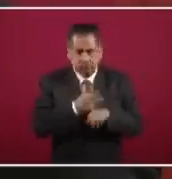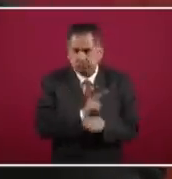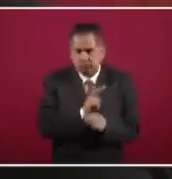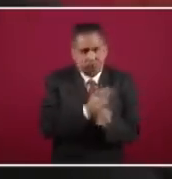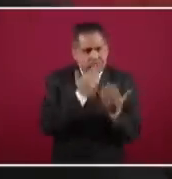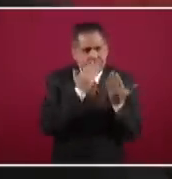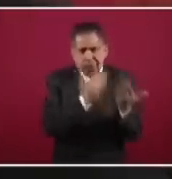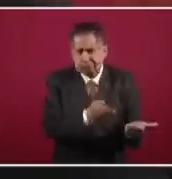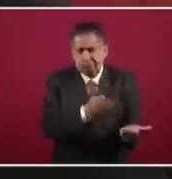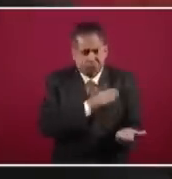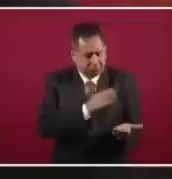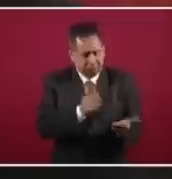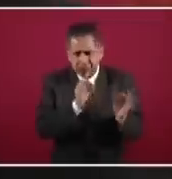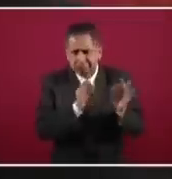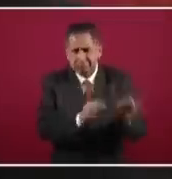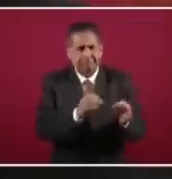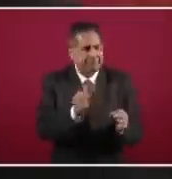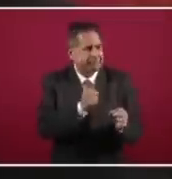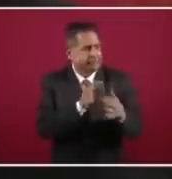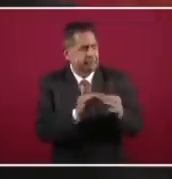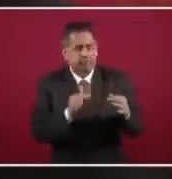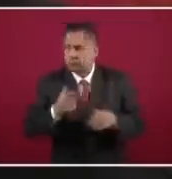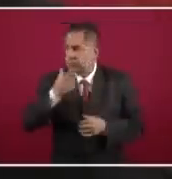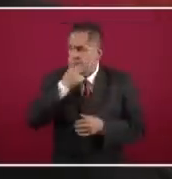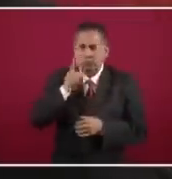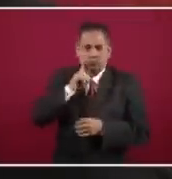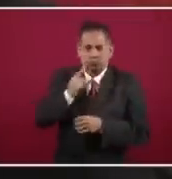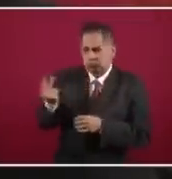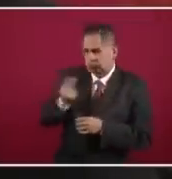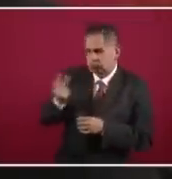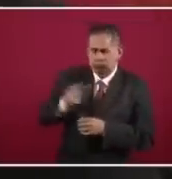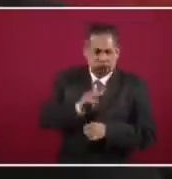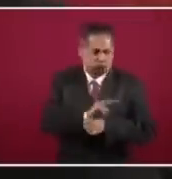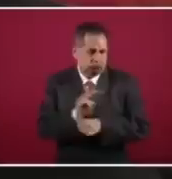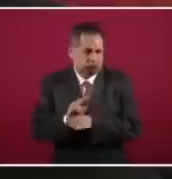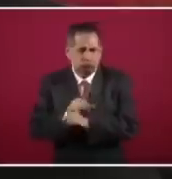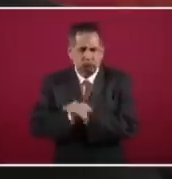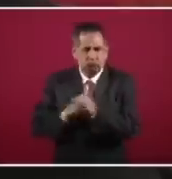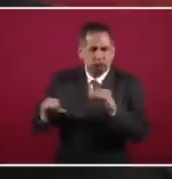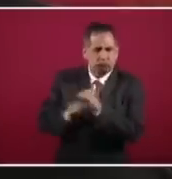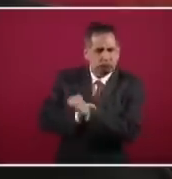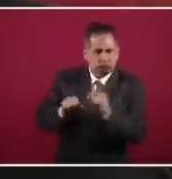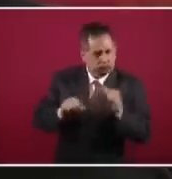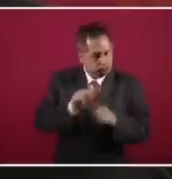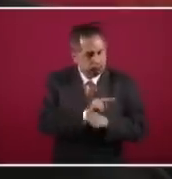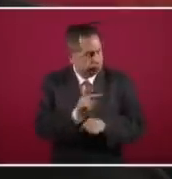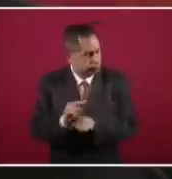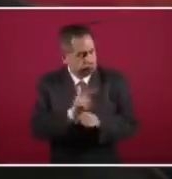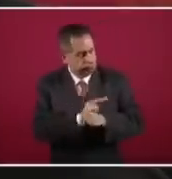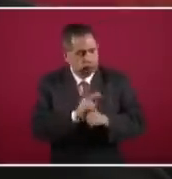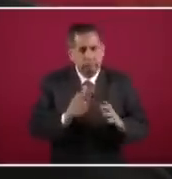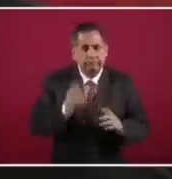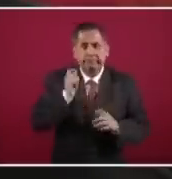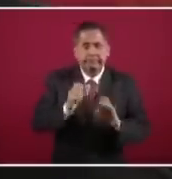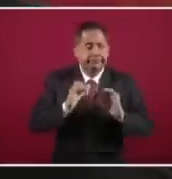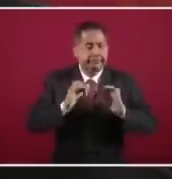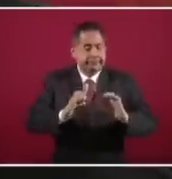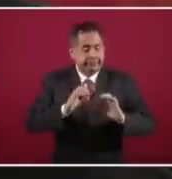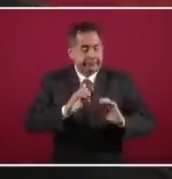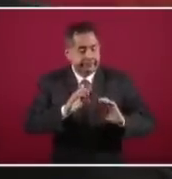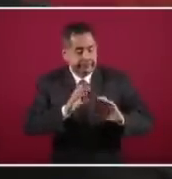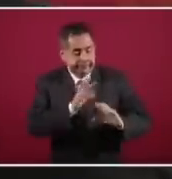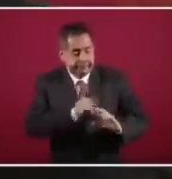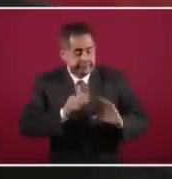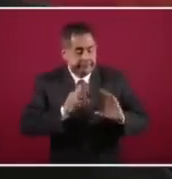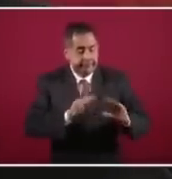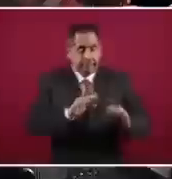cuidar entre hombres y mujeres, el que se vea el cuidado como una